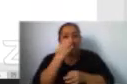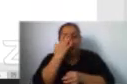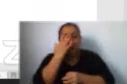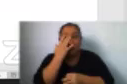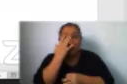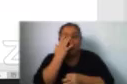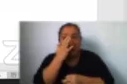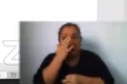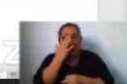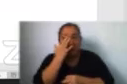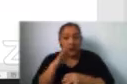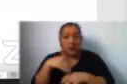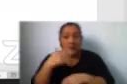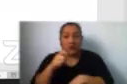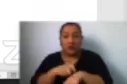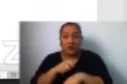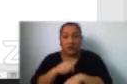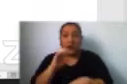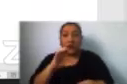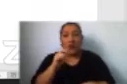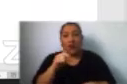periodo de cuarentena?